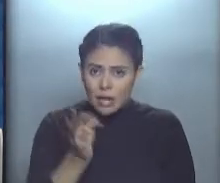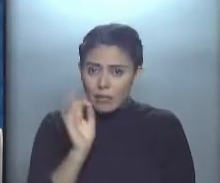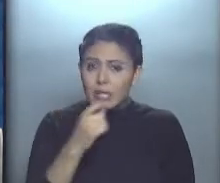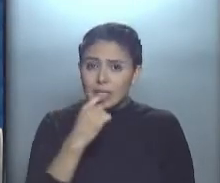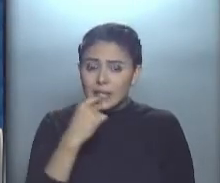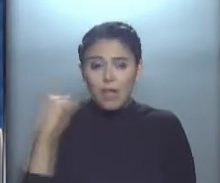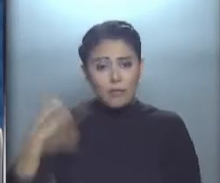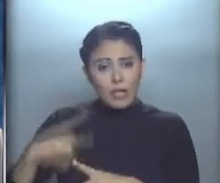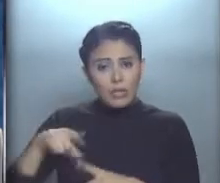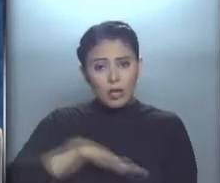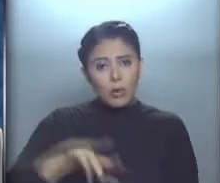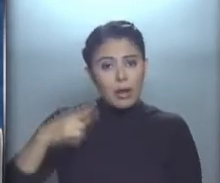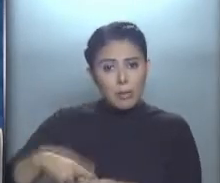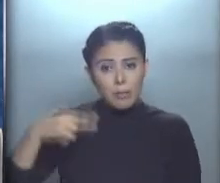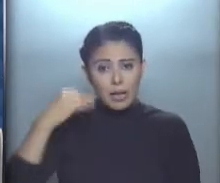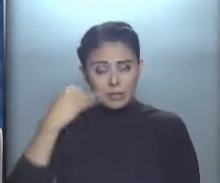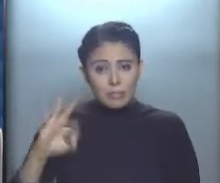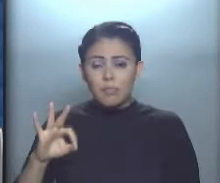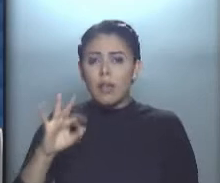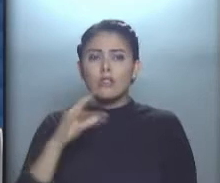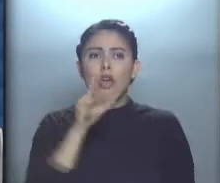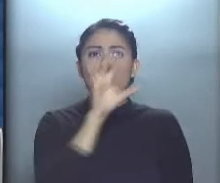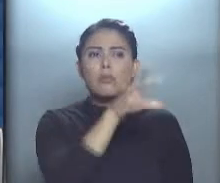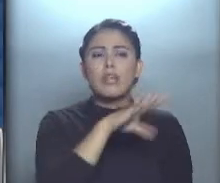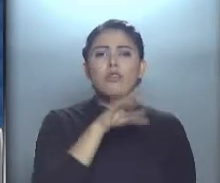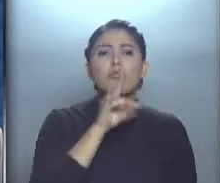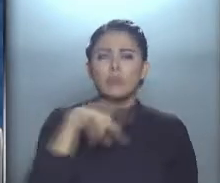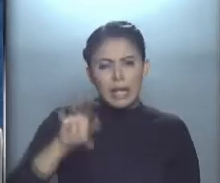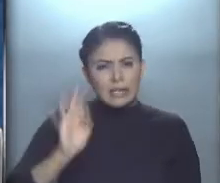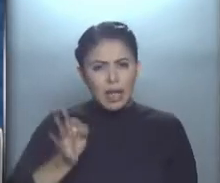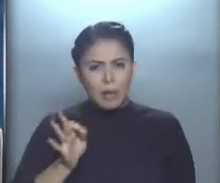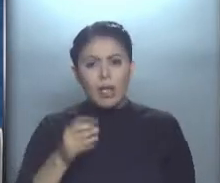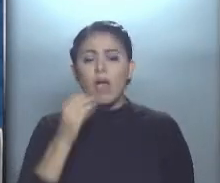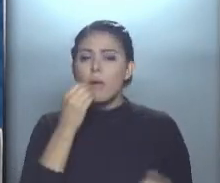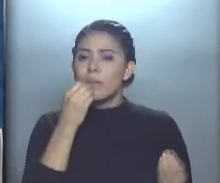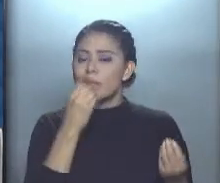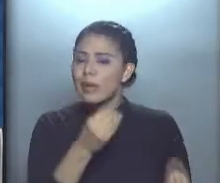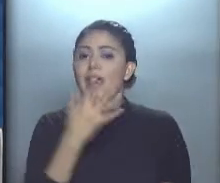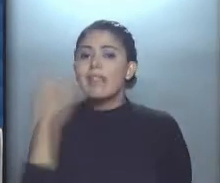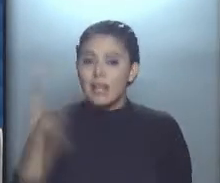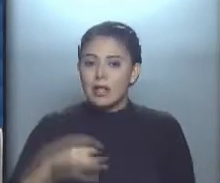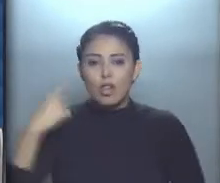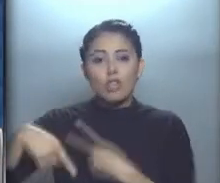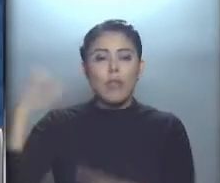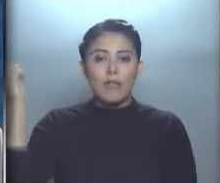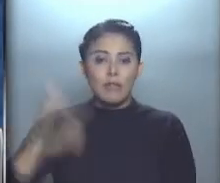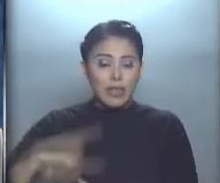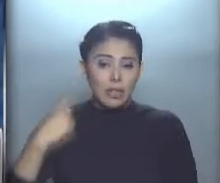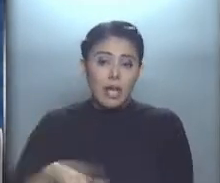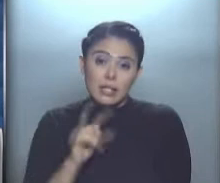ocurrían los festejos en la plaza, sobre lo que pasaba en Tucumán? ¿Y cuáles fueron los criterios con los cuales se decidió continuar con los festejos